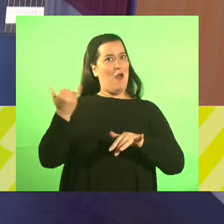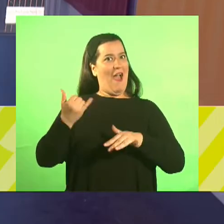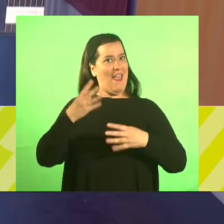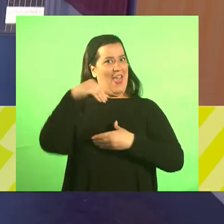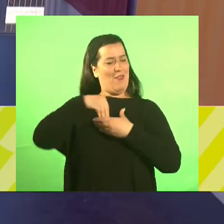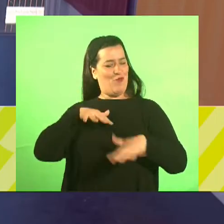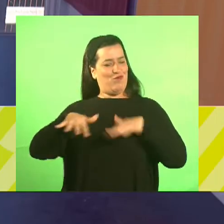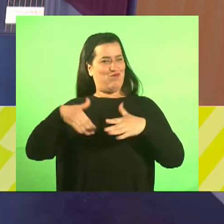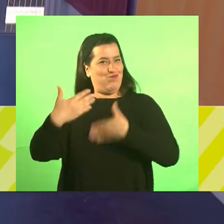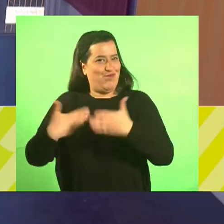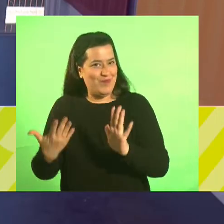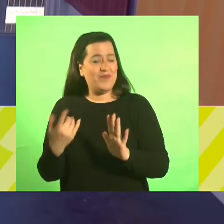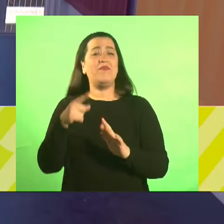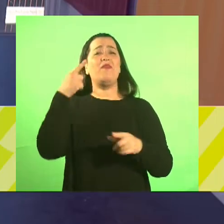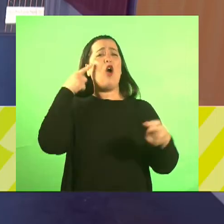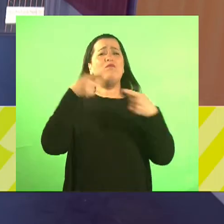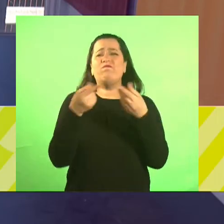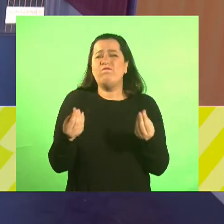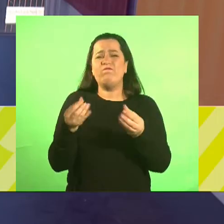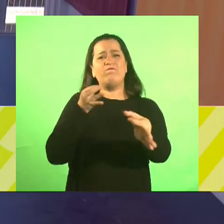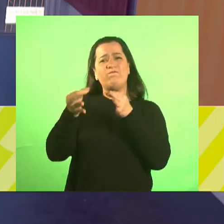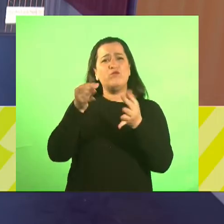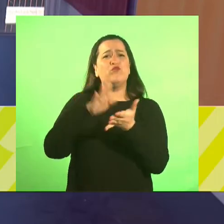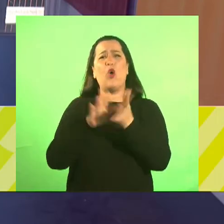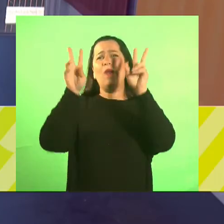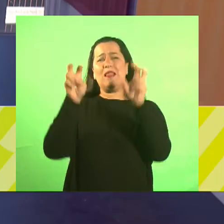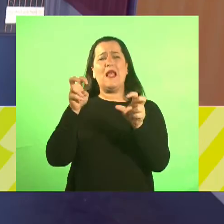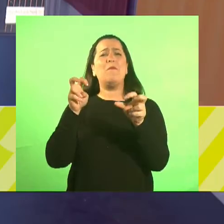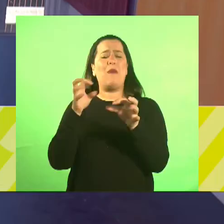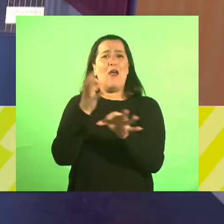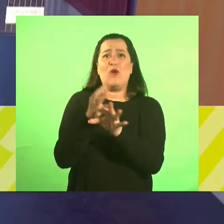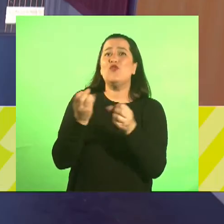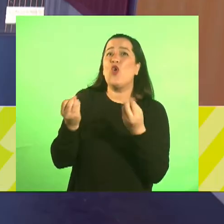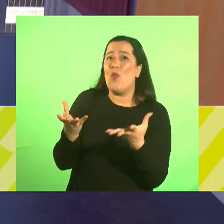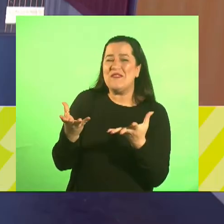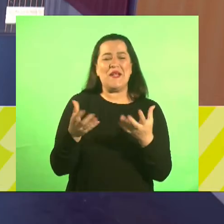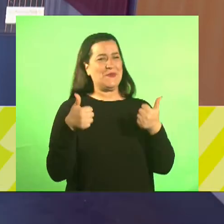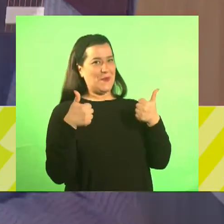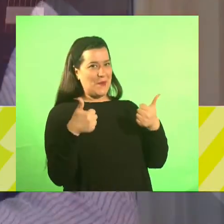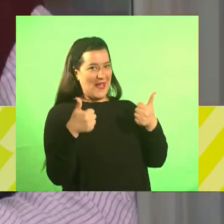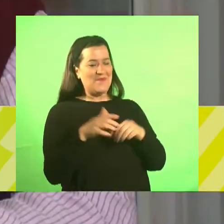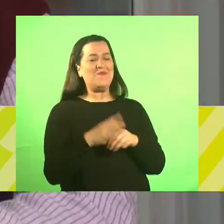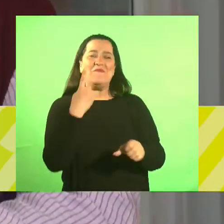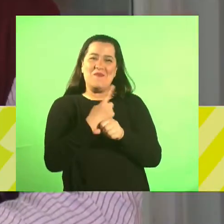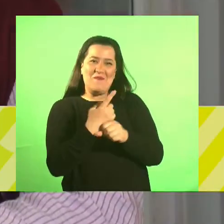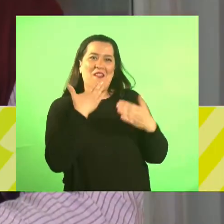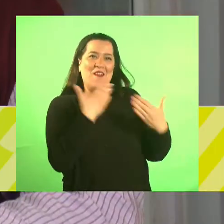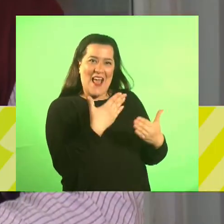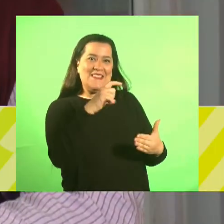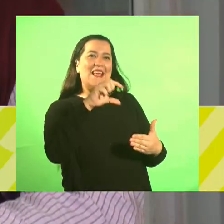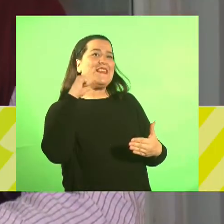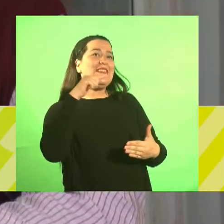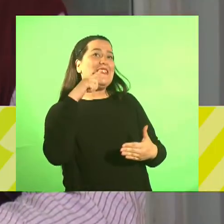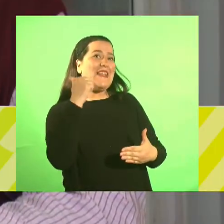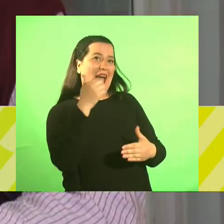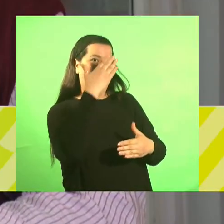con nosotros, la idea era poder conversar sobre educación. ¿Cómo estás, Pepe? Bien, ante todo, muchas gracias, Cristina, por la